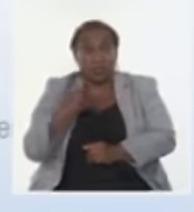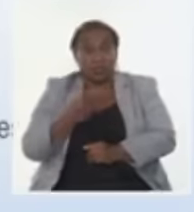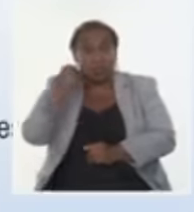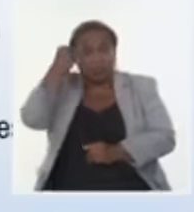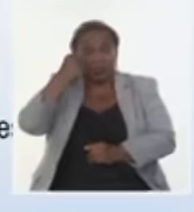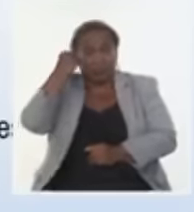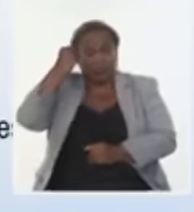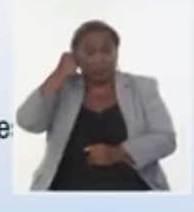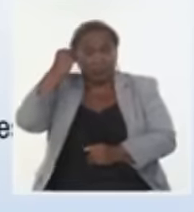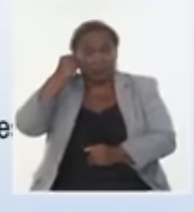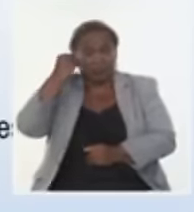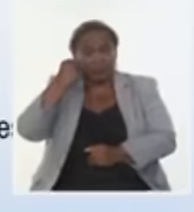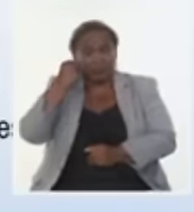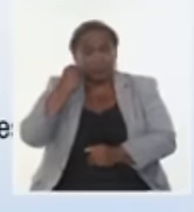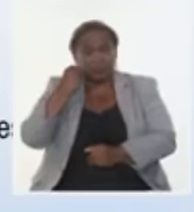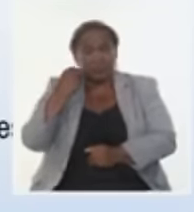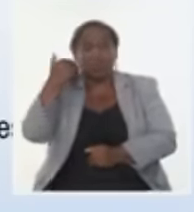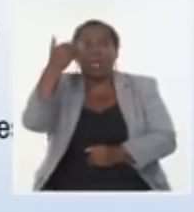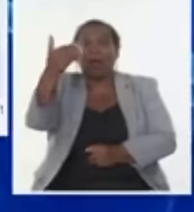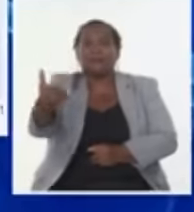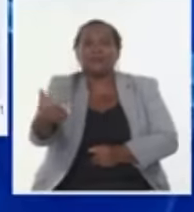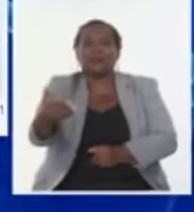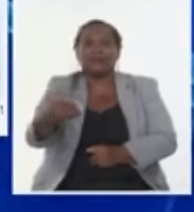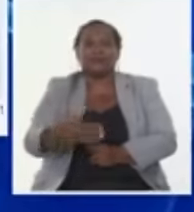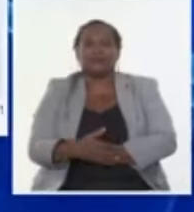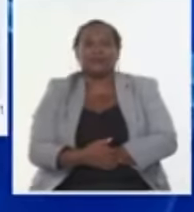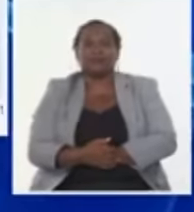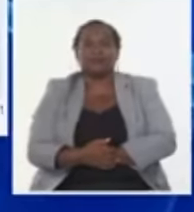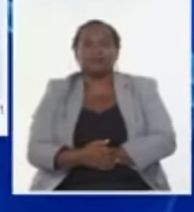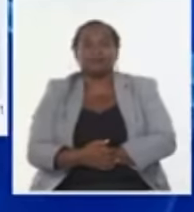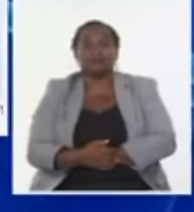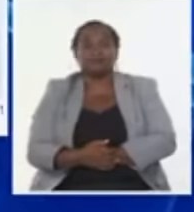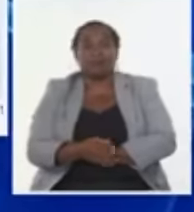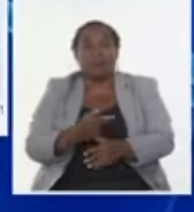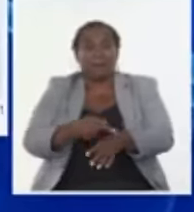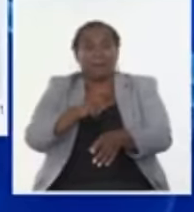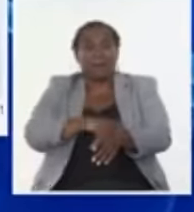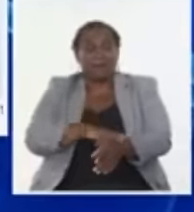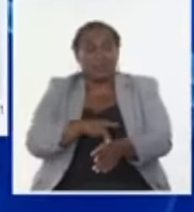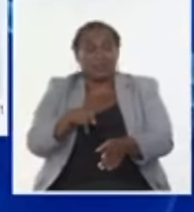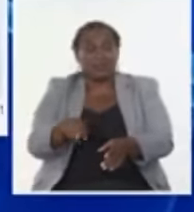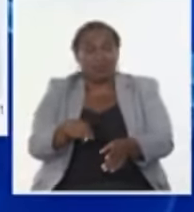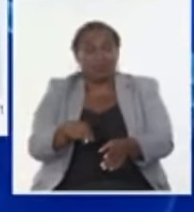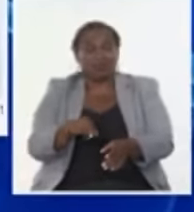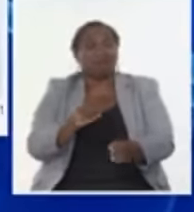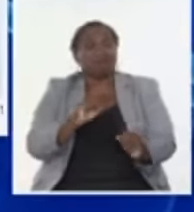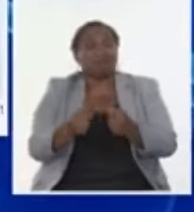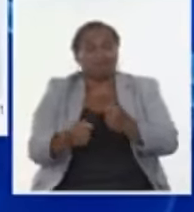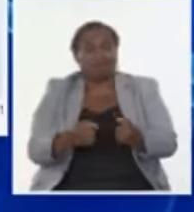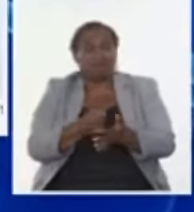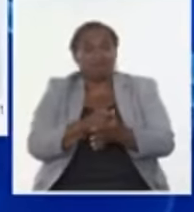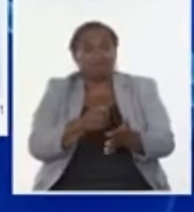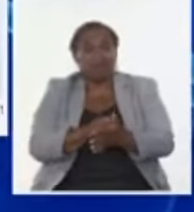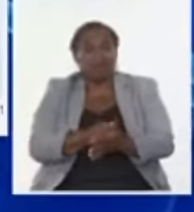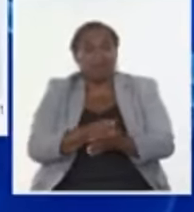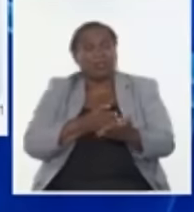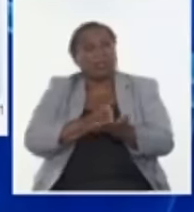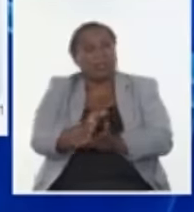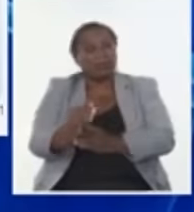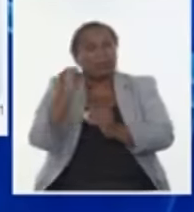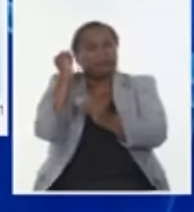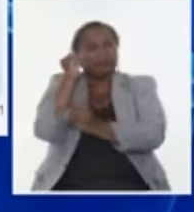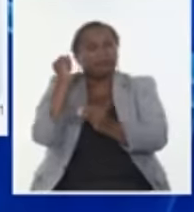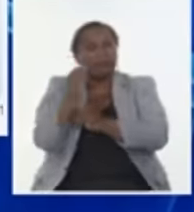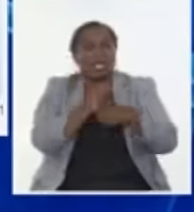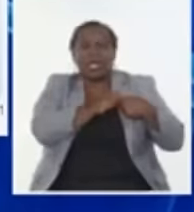principales proyecciones en esta materia de prevención y enfrentamiento tienen que ser continuar fortaleciendo la